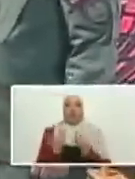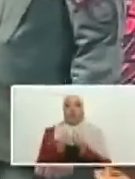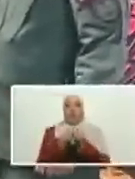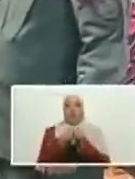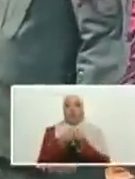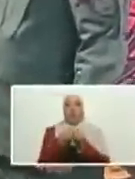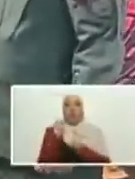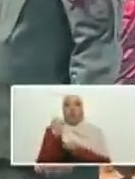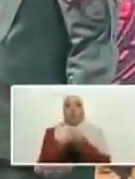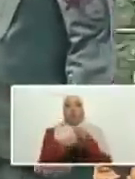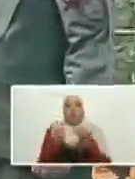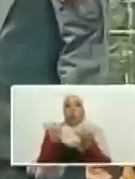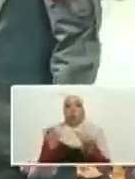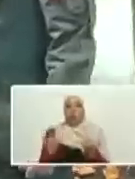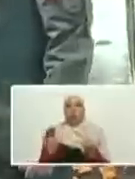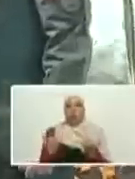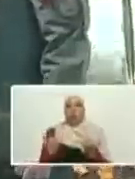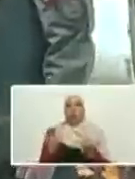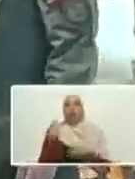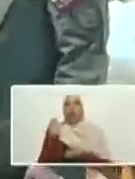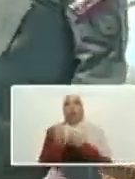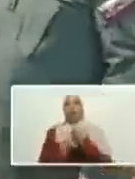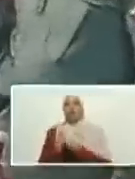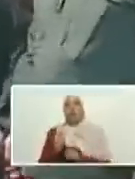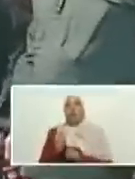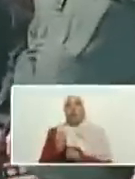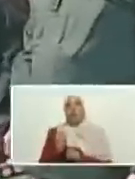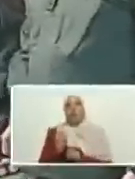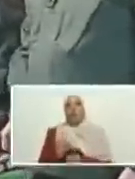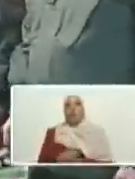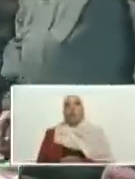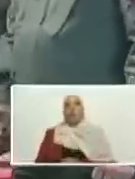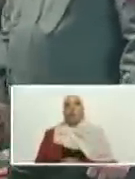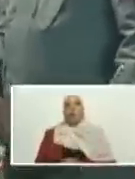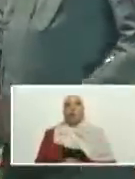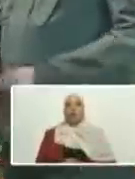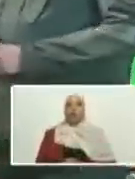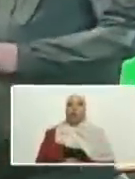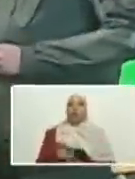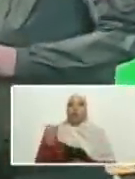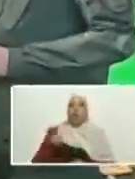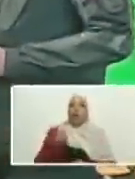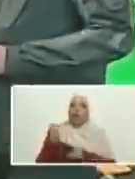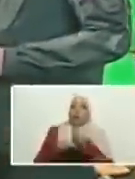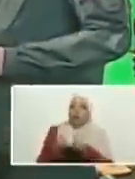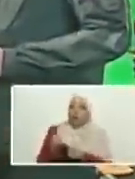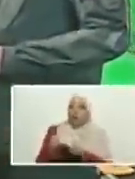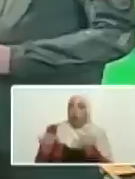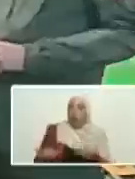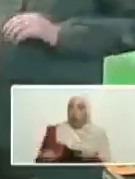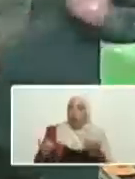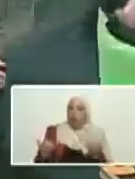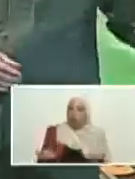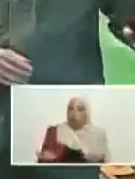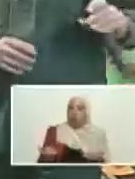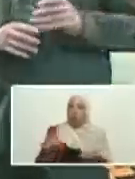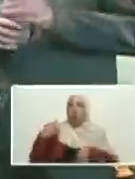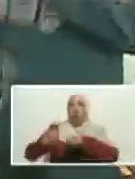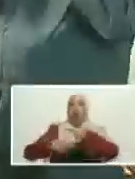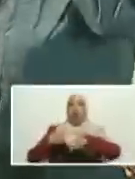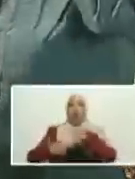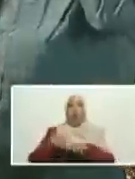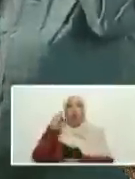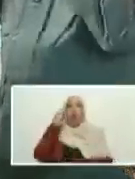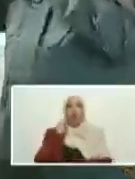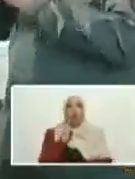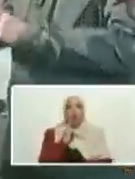hecho, se hizo y se está haciendo desde la Revolución